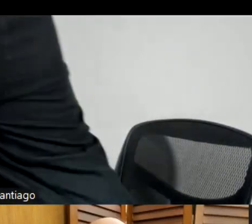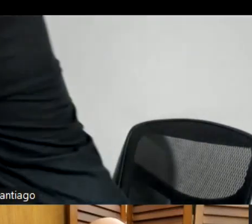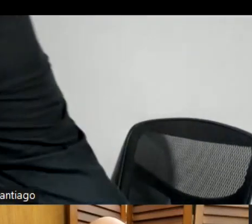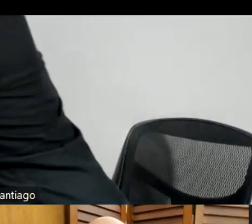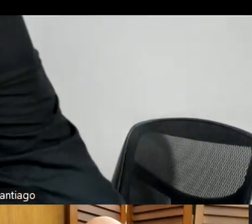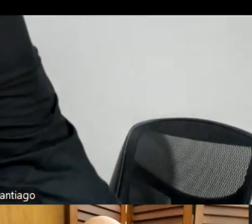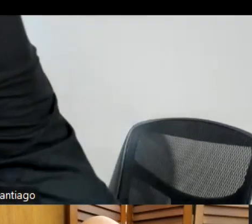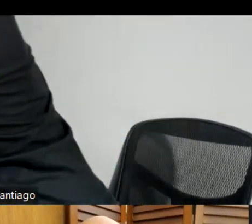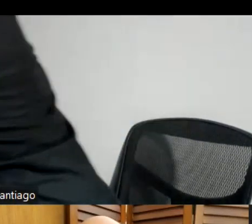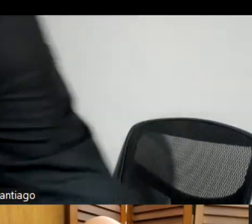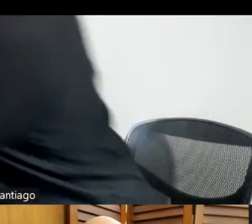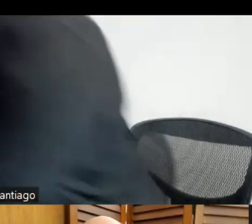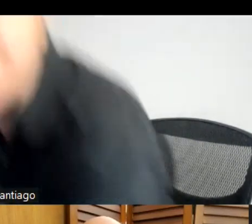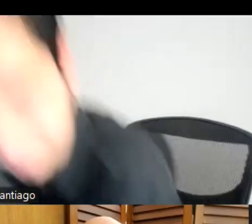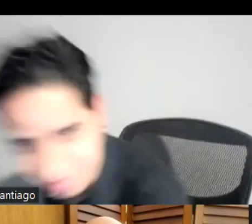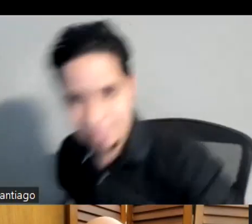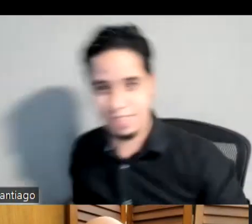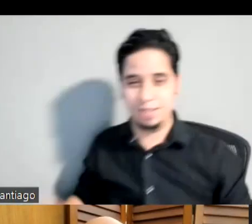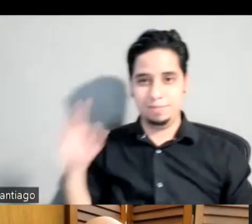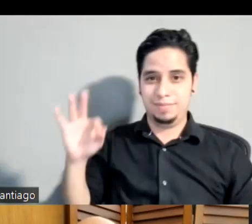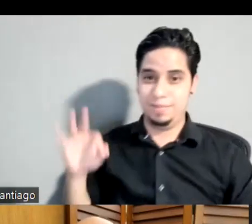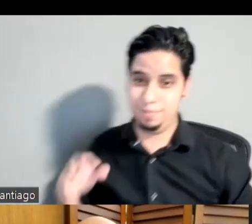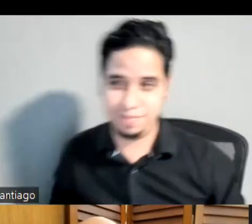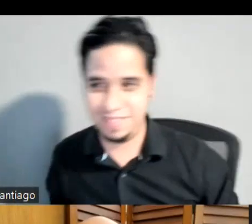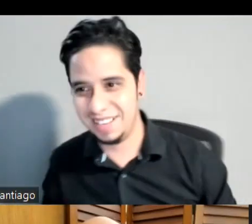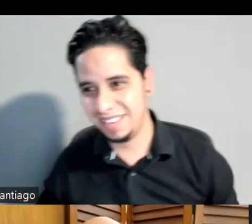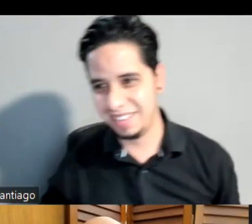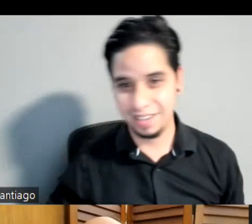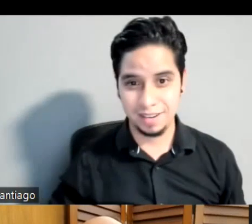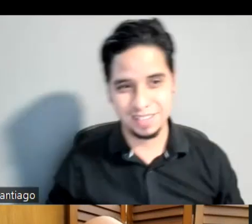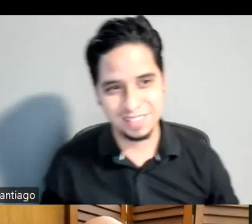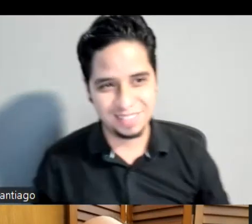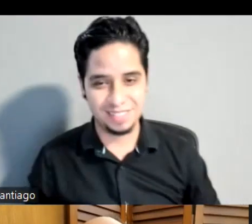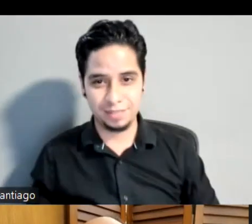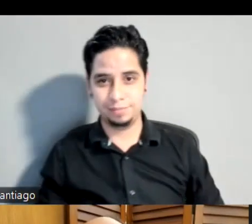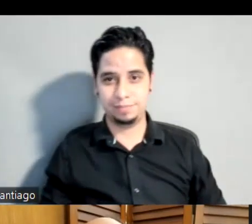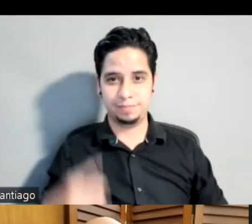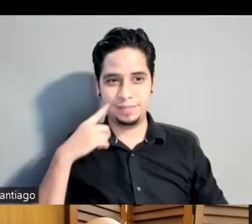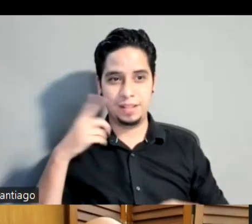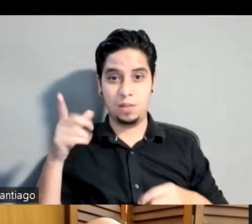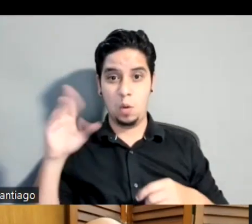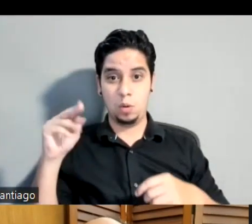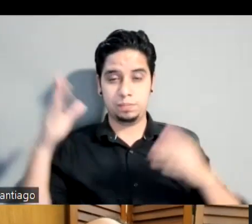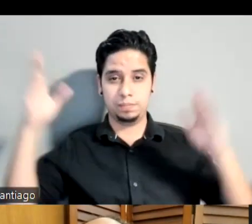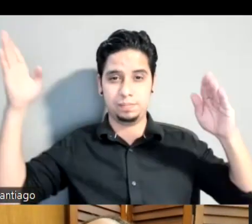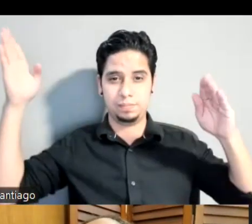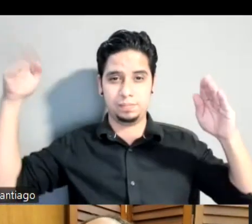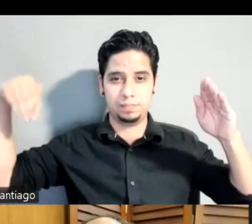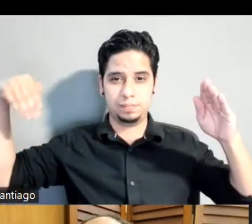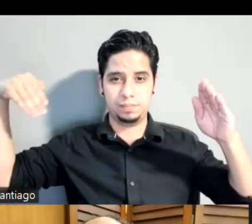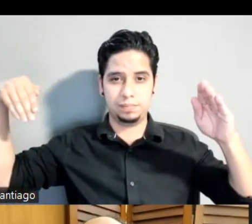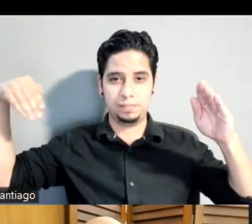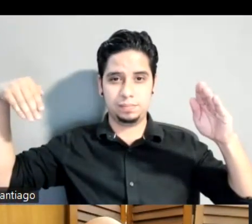se le metió. Yo pensaba que era como que un monitor de computadora que tenía. No, lo que pasa es que de momento hizo